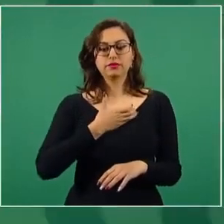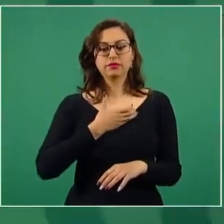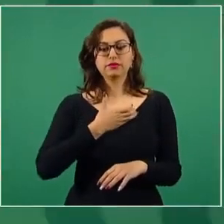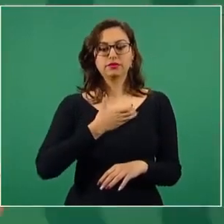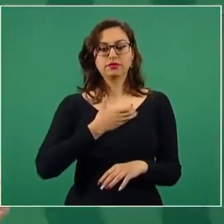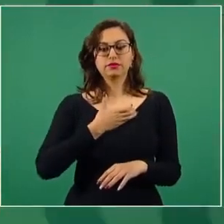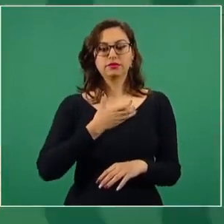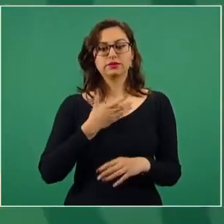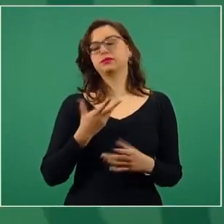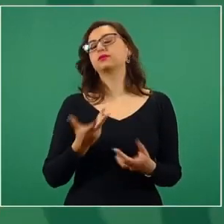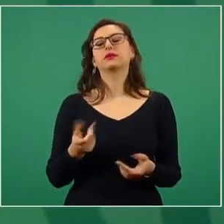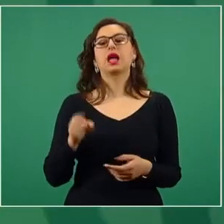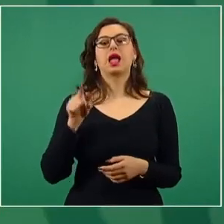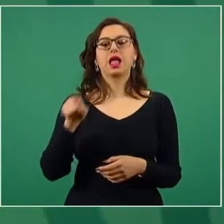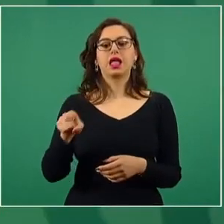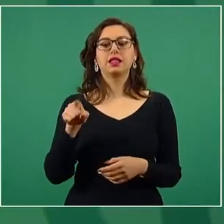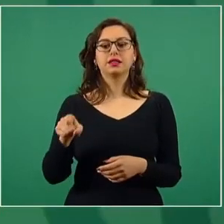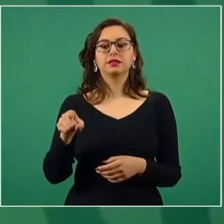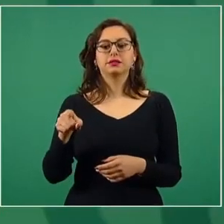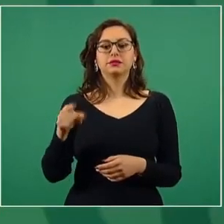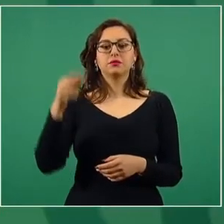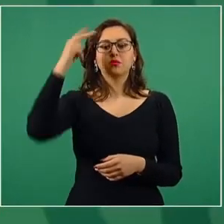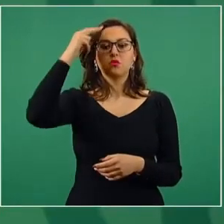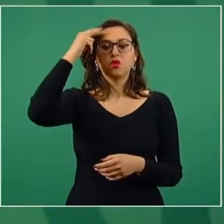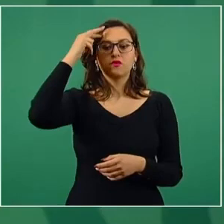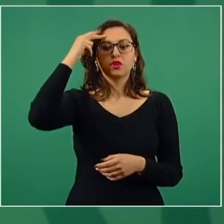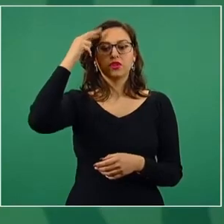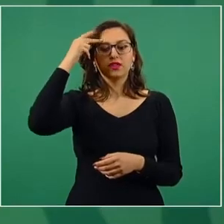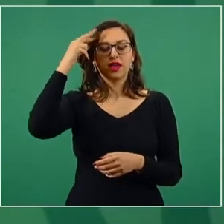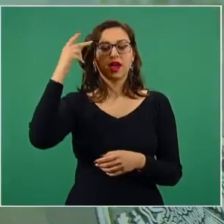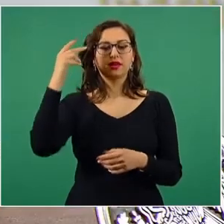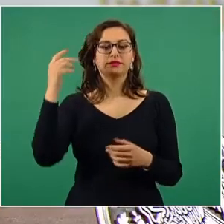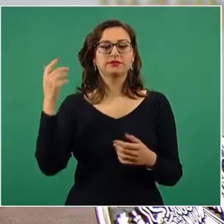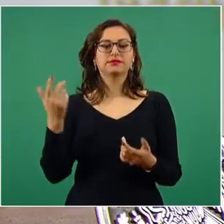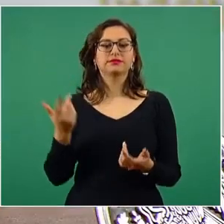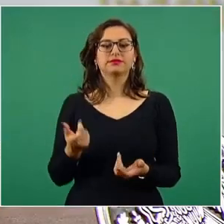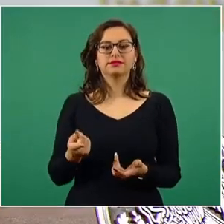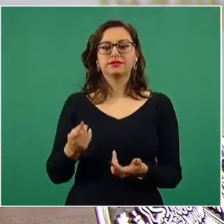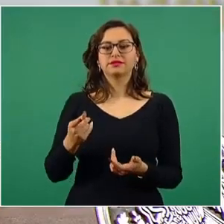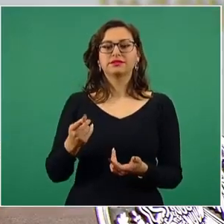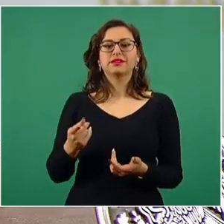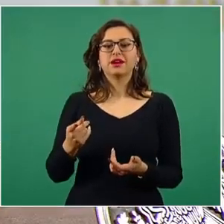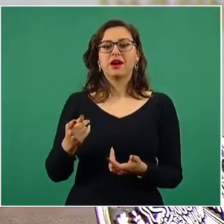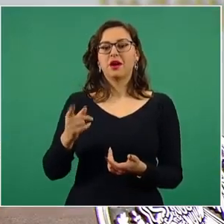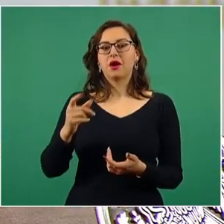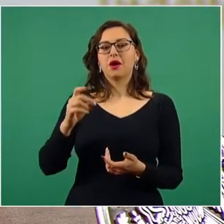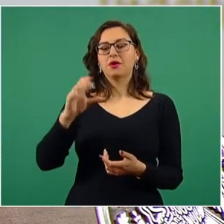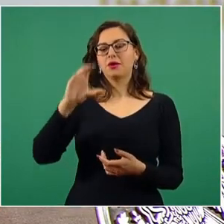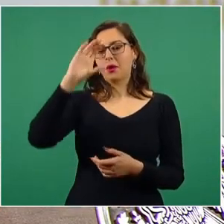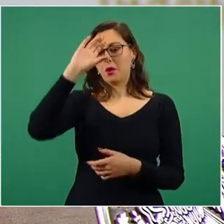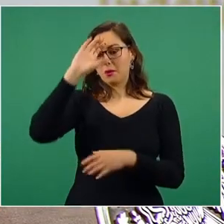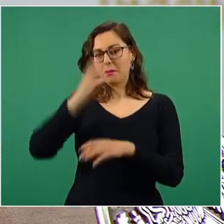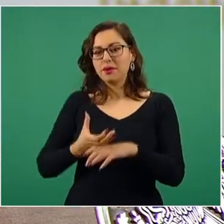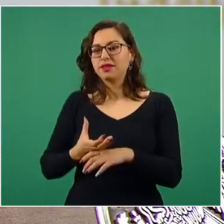con su compadre Porfirio Díaz, que estaba de rebelde